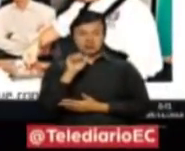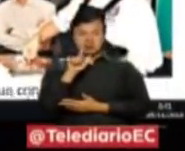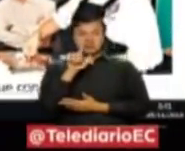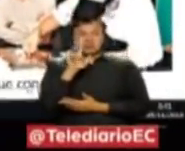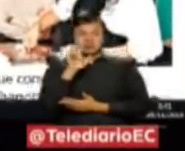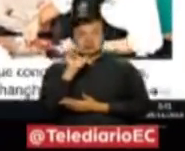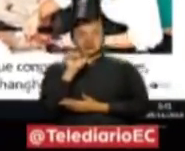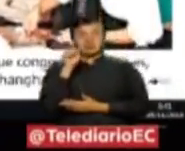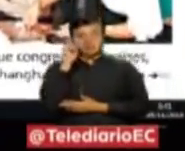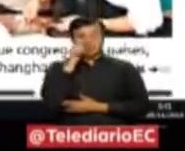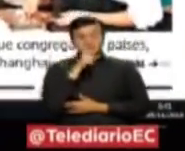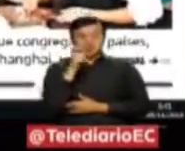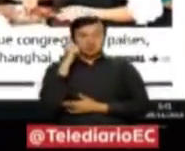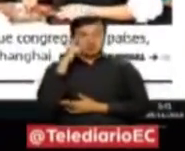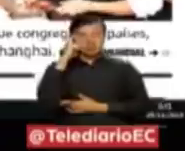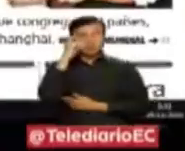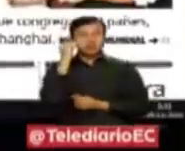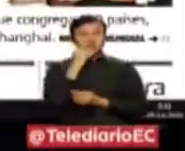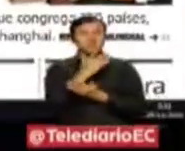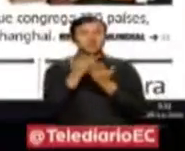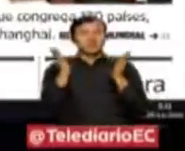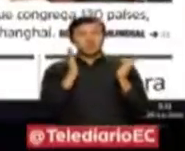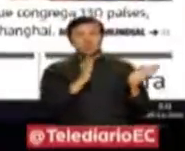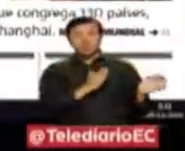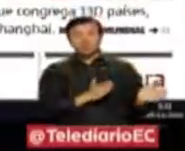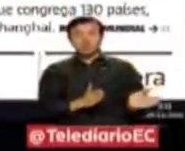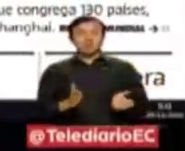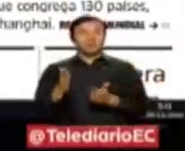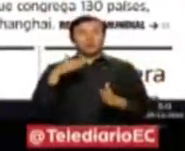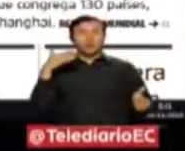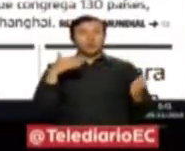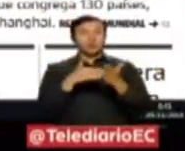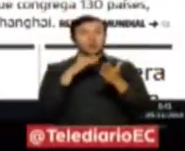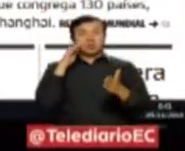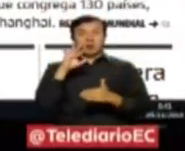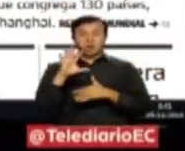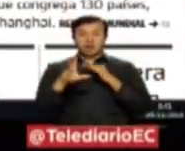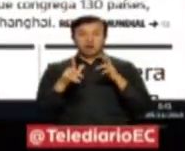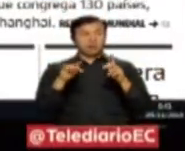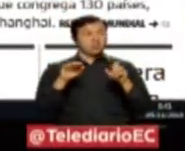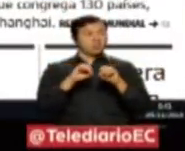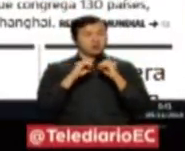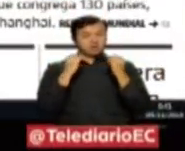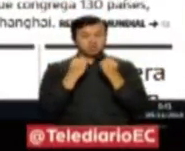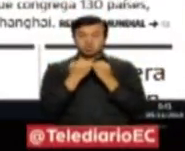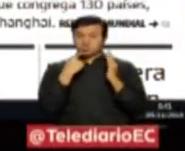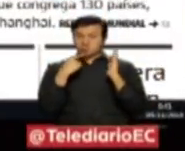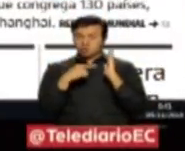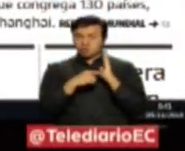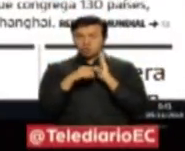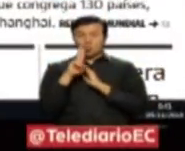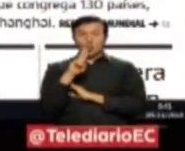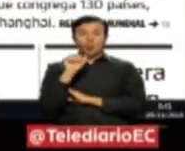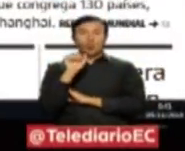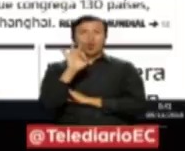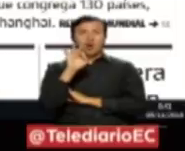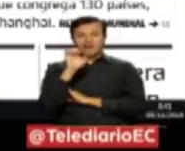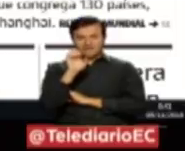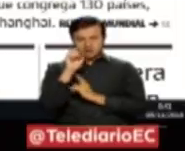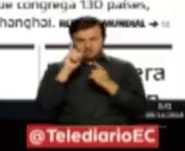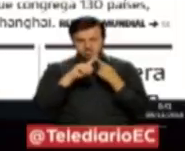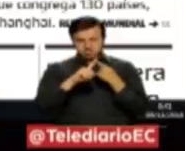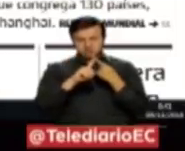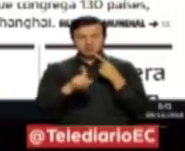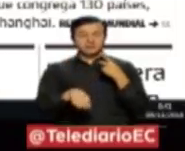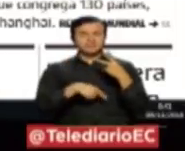fiscal Salazar, el Estado se va alineando contra la corrupción. Organismos como la Unidad de Análisis Financiero y